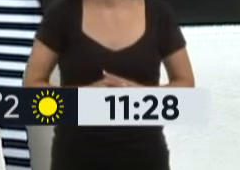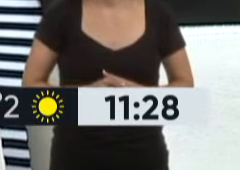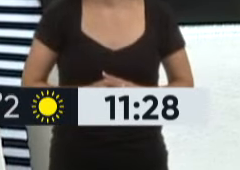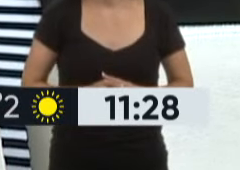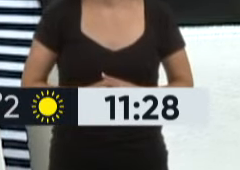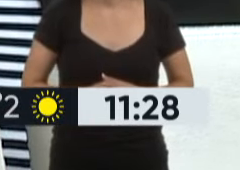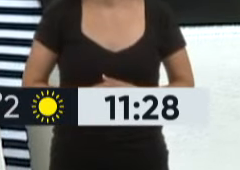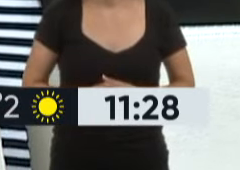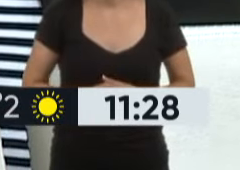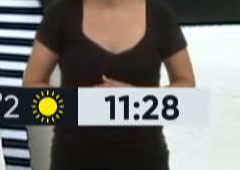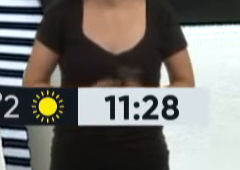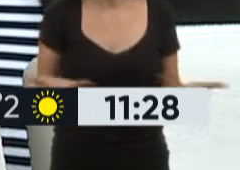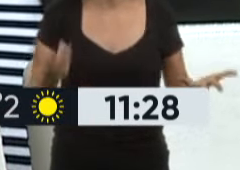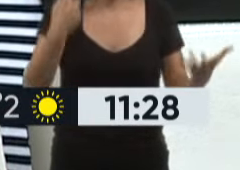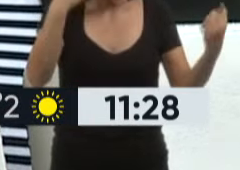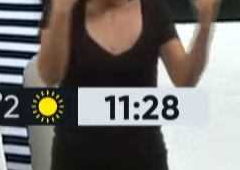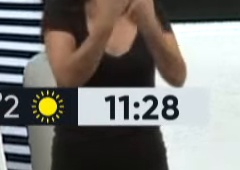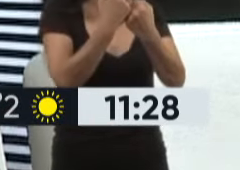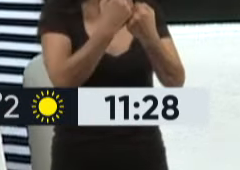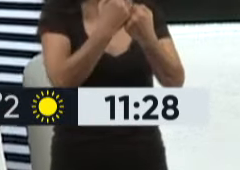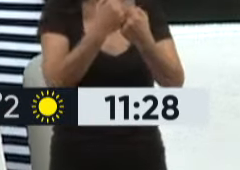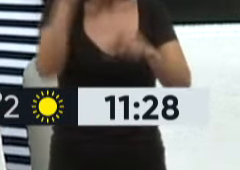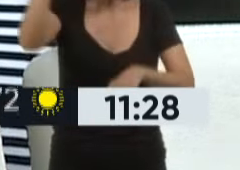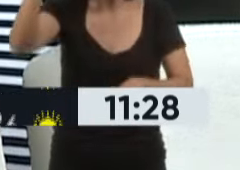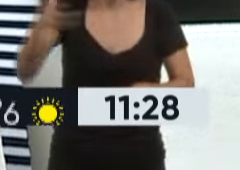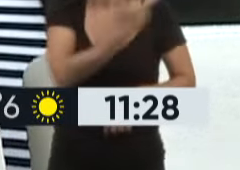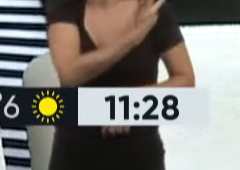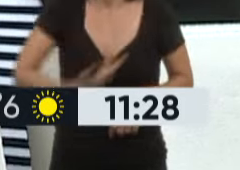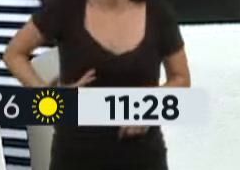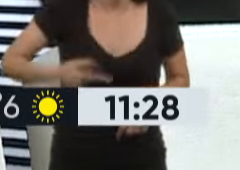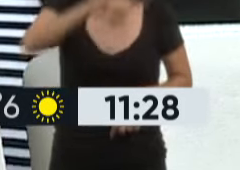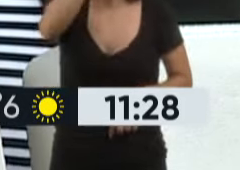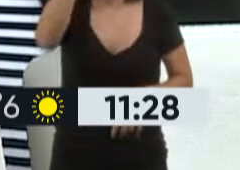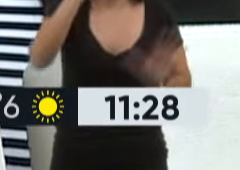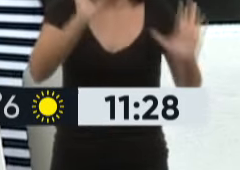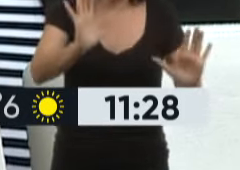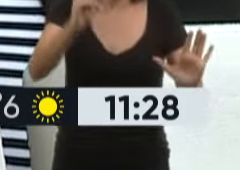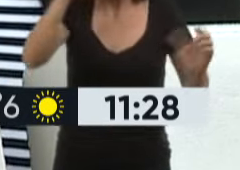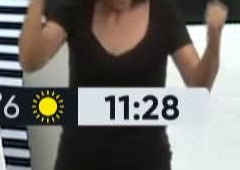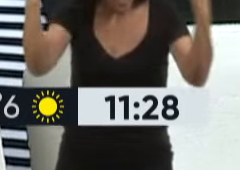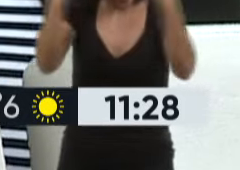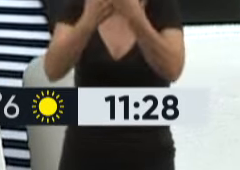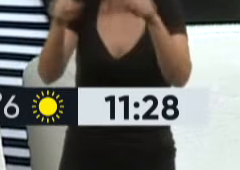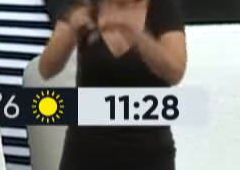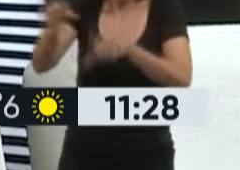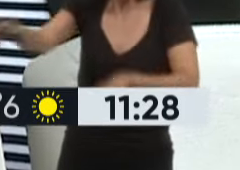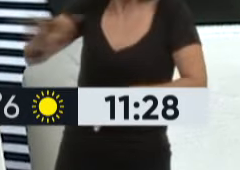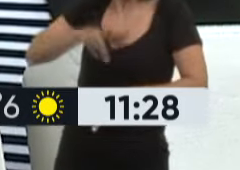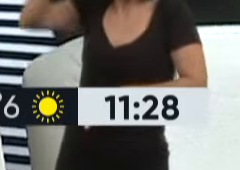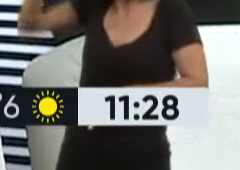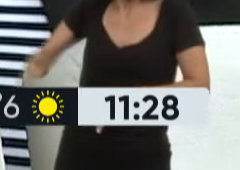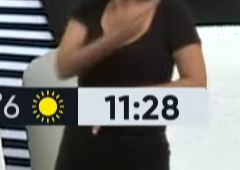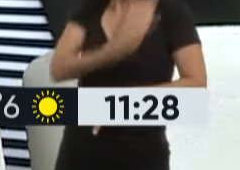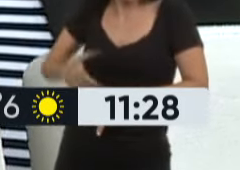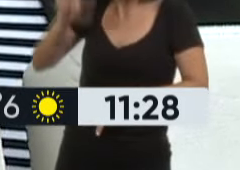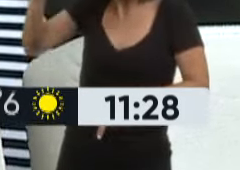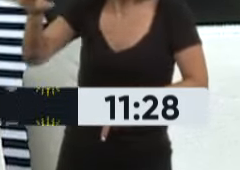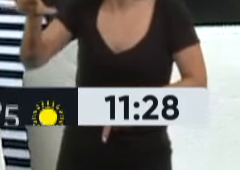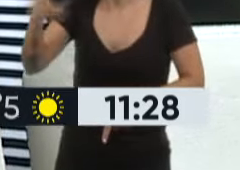e si coincidís con el gobierno nacional coincide con este diagnóstico de que han hecho